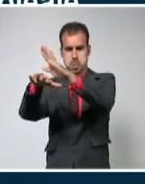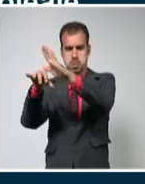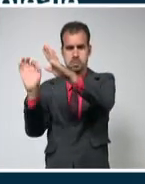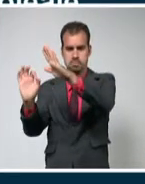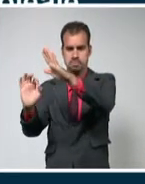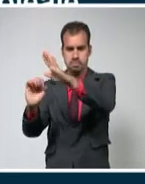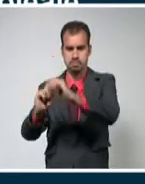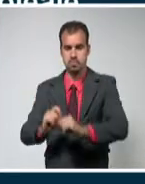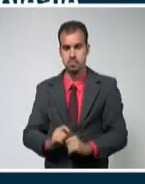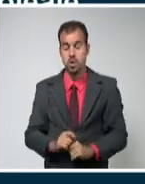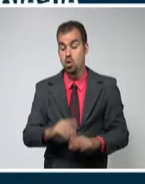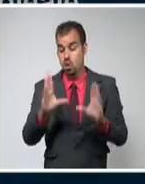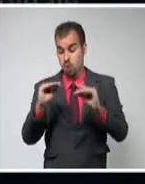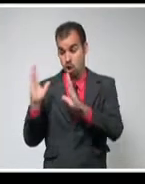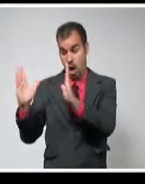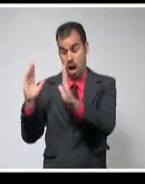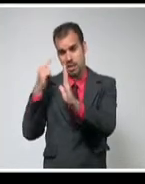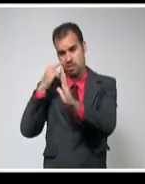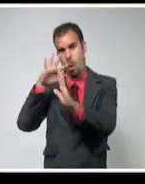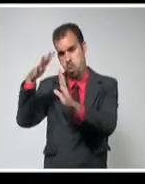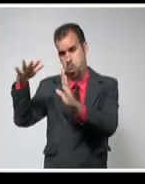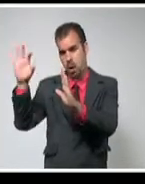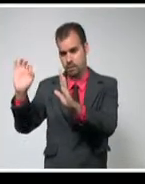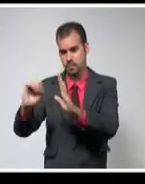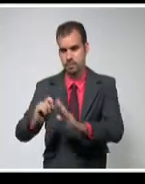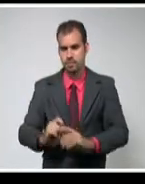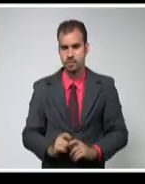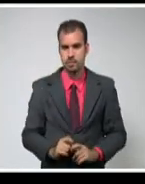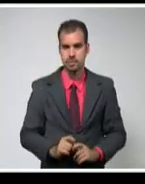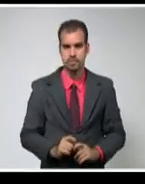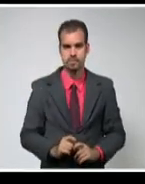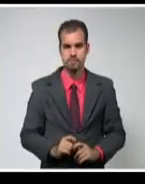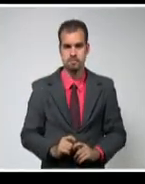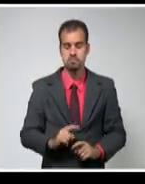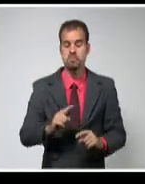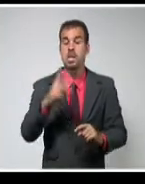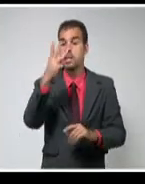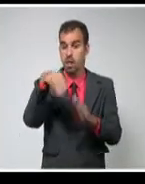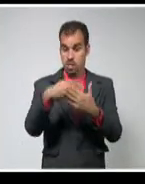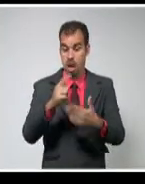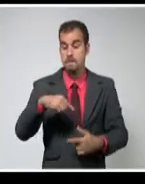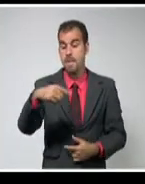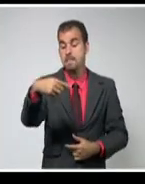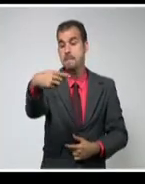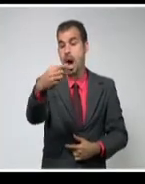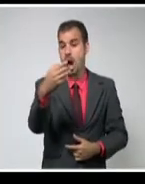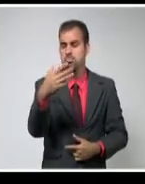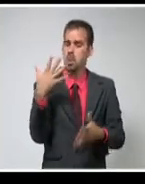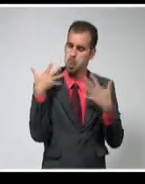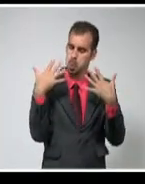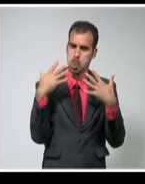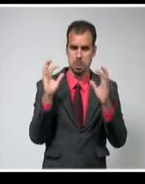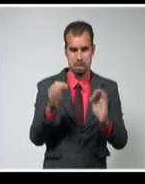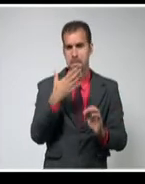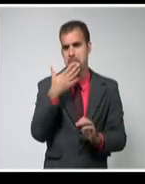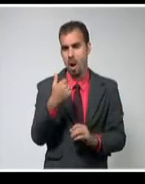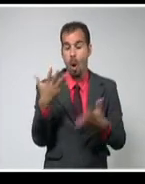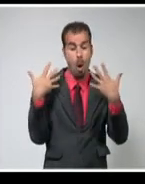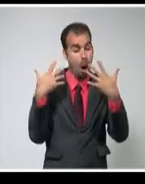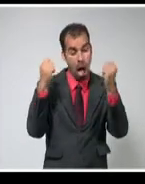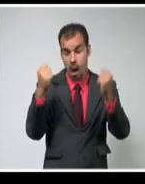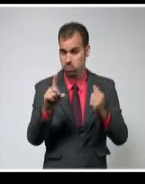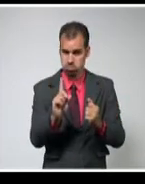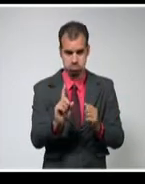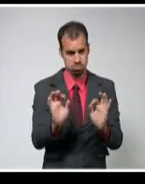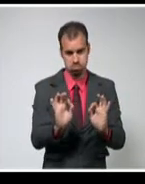oleaje al final de la noche en el occidente del país. Y le decía que los próximos 3 días vamos a tener un tiempo más fresco sobre la parte occidental del país, ligeramente más